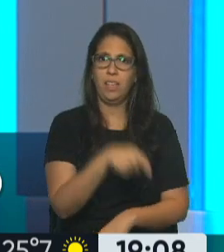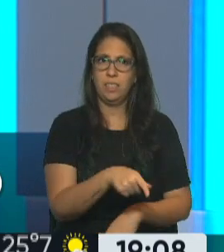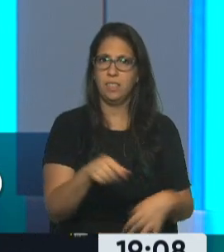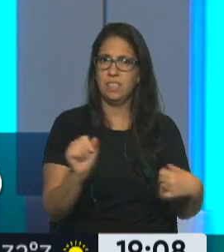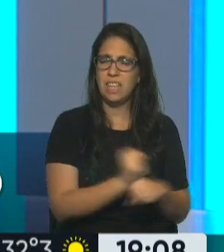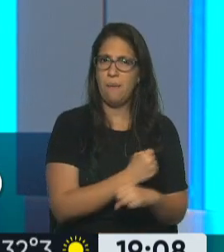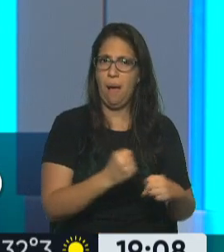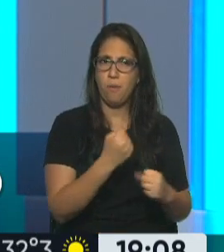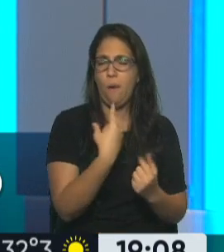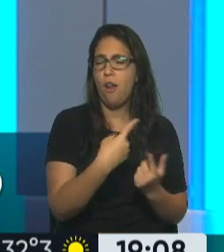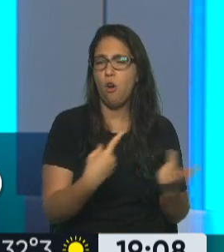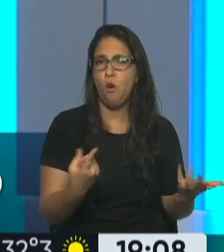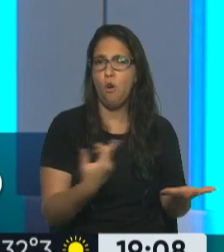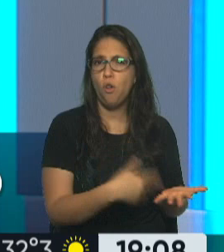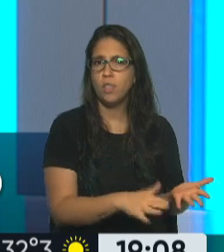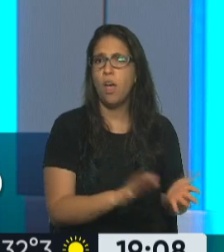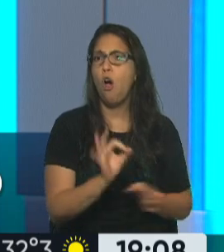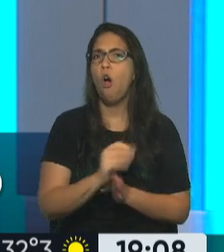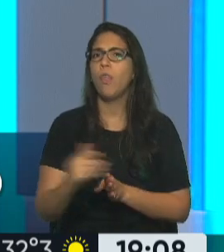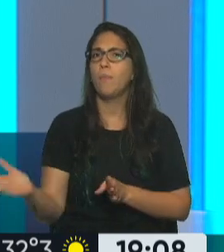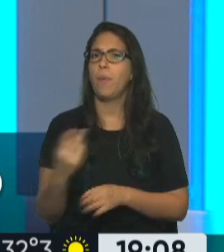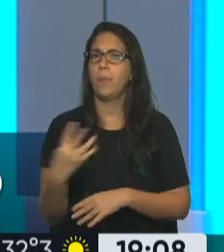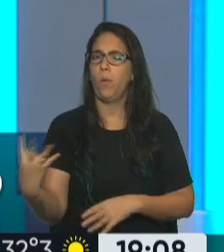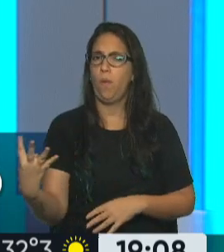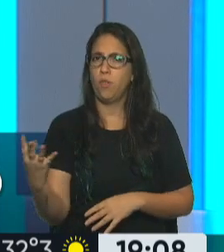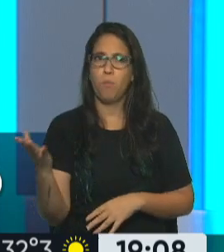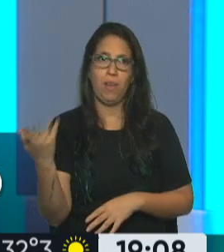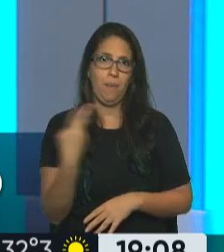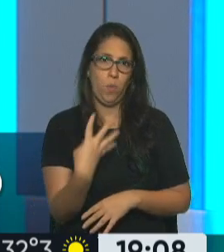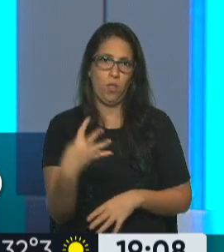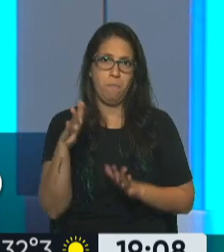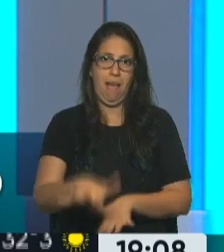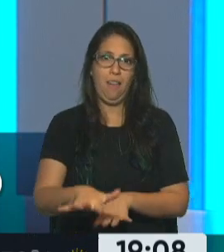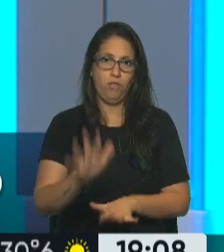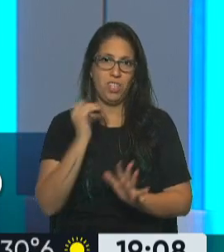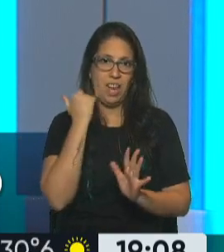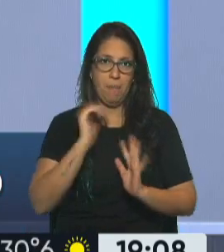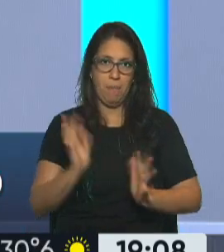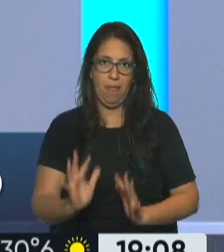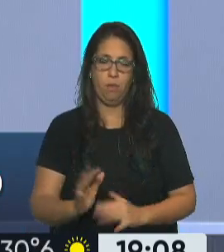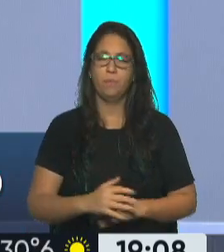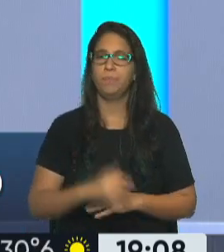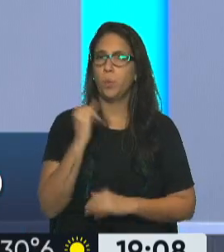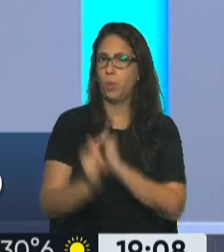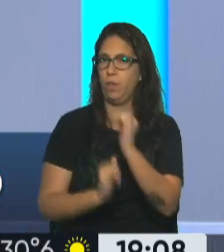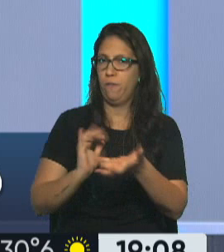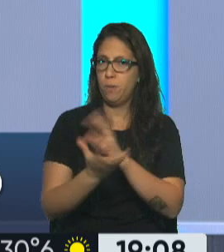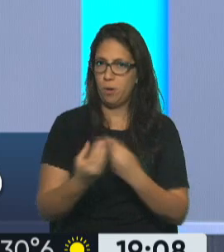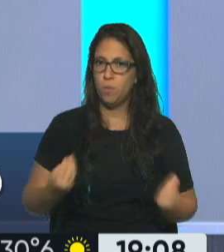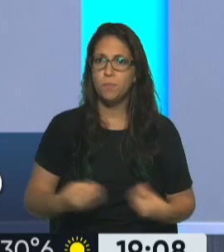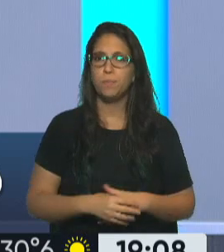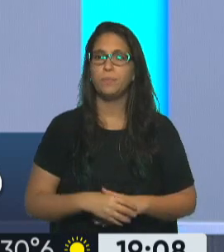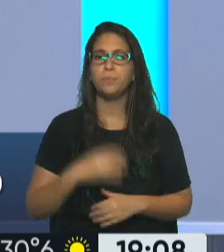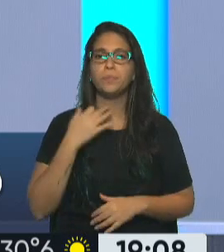anunciado por la cgt o después del 24 vos tenés alguna Data de es sí te cuento un poquito Cómo es el mecanismo eh eso se están